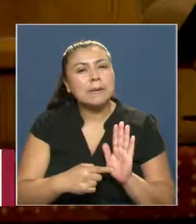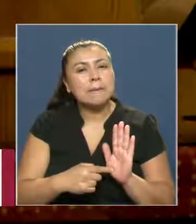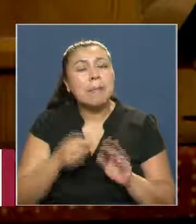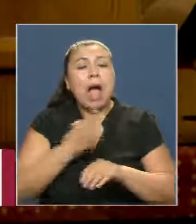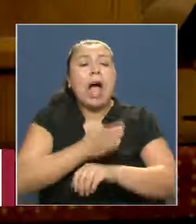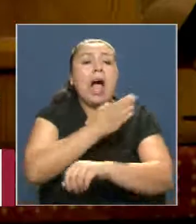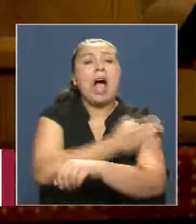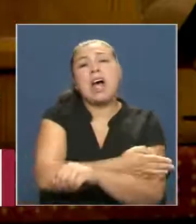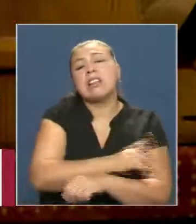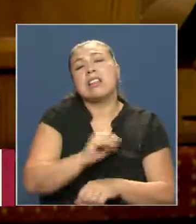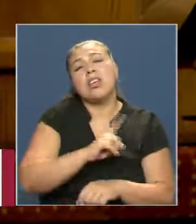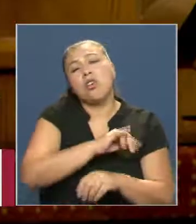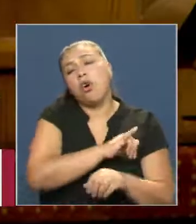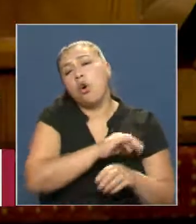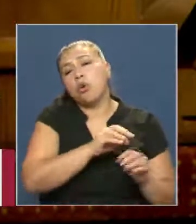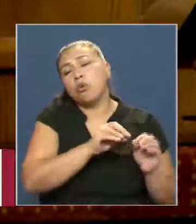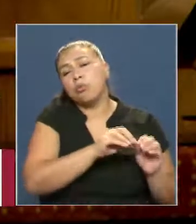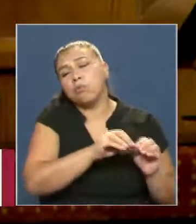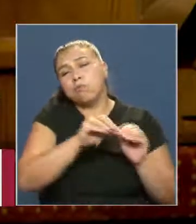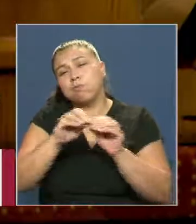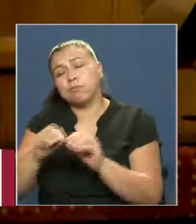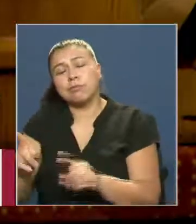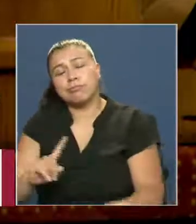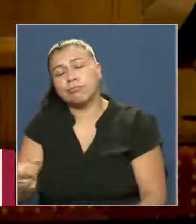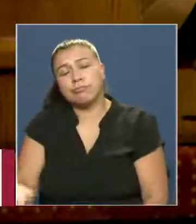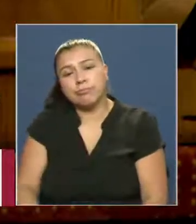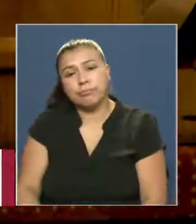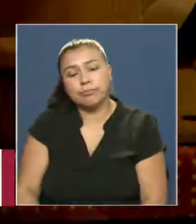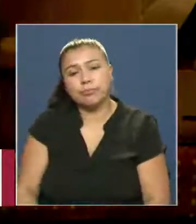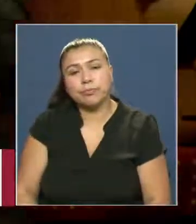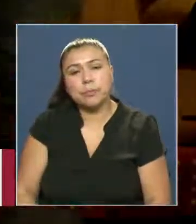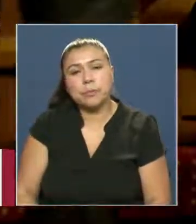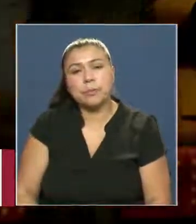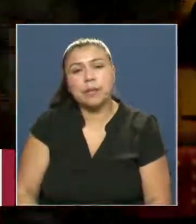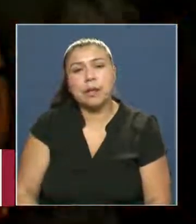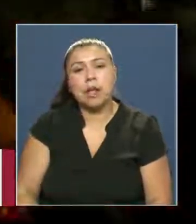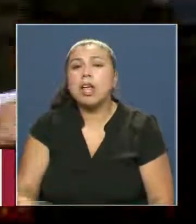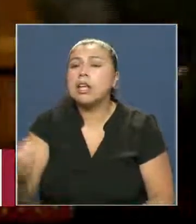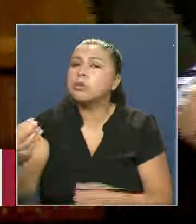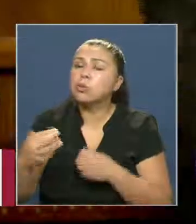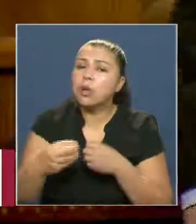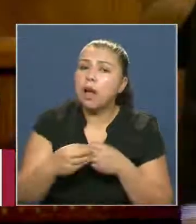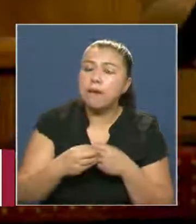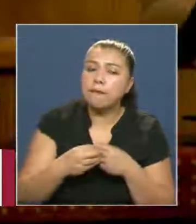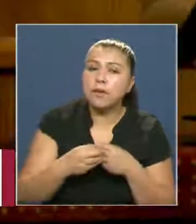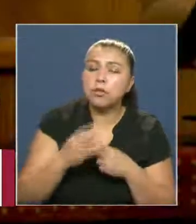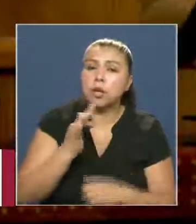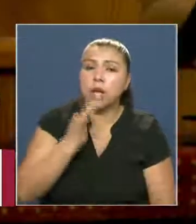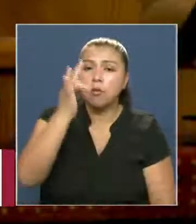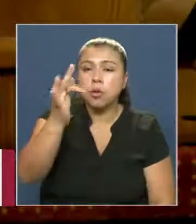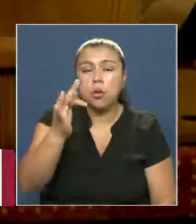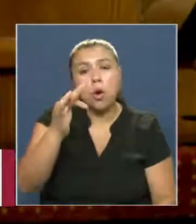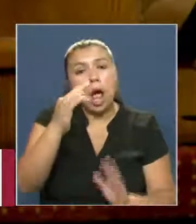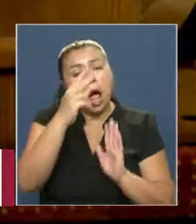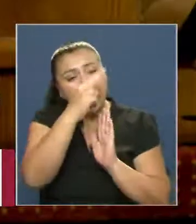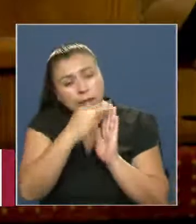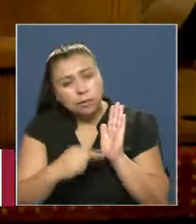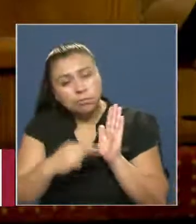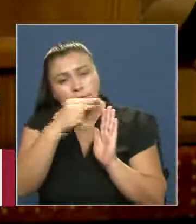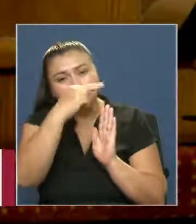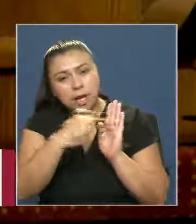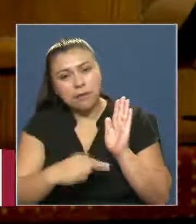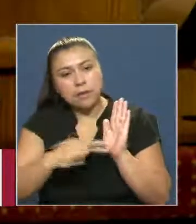ex ante y no ex post. Y creo que también es una señal que nos entrega que al futuro hay que ir revisando